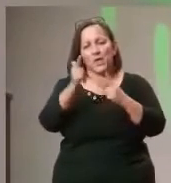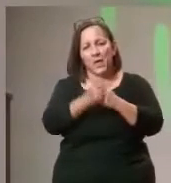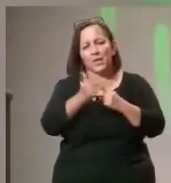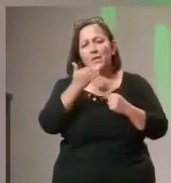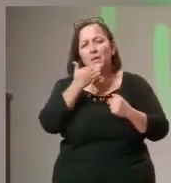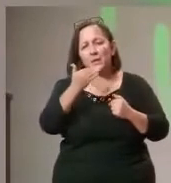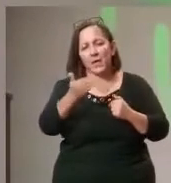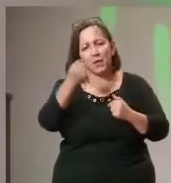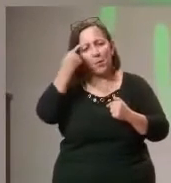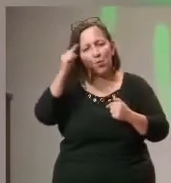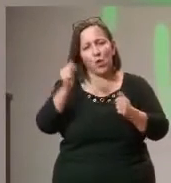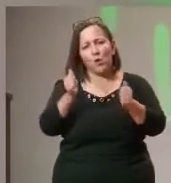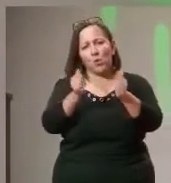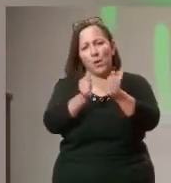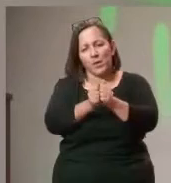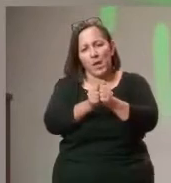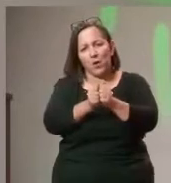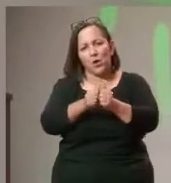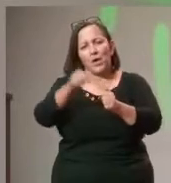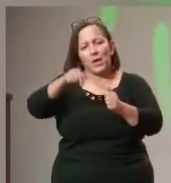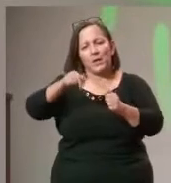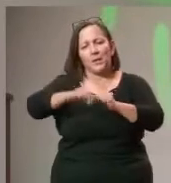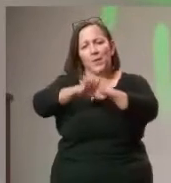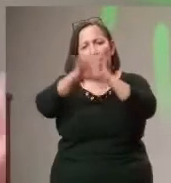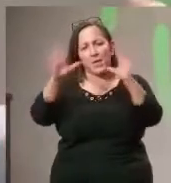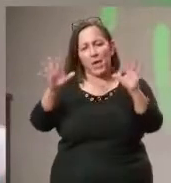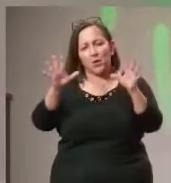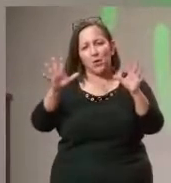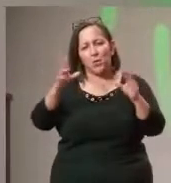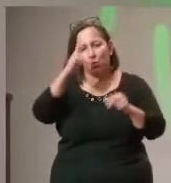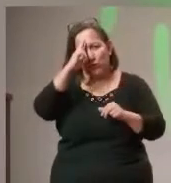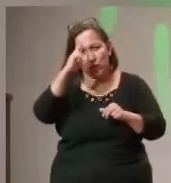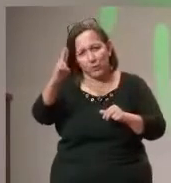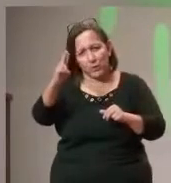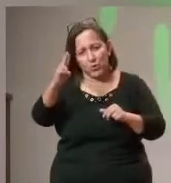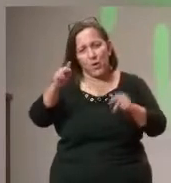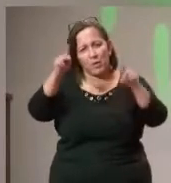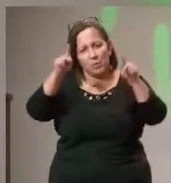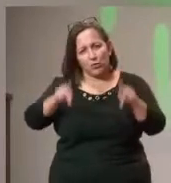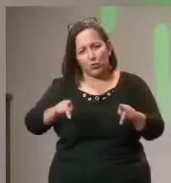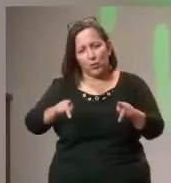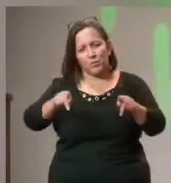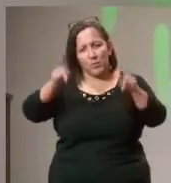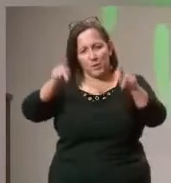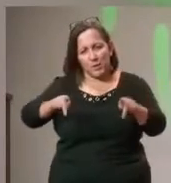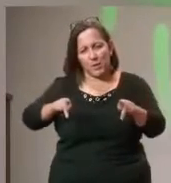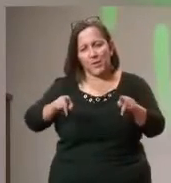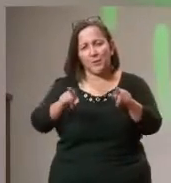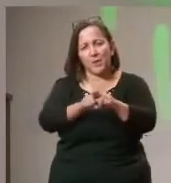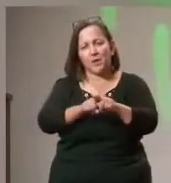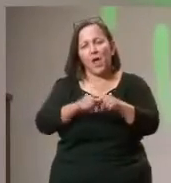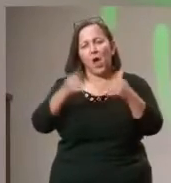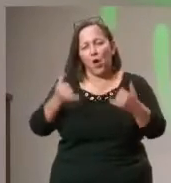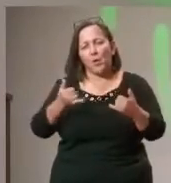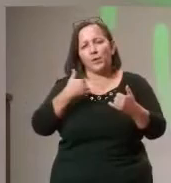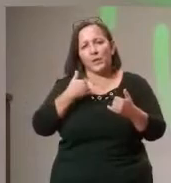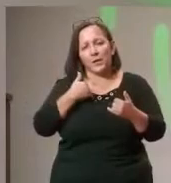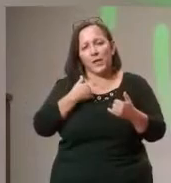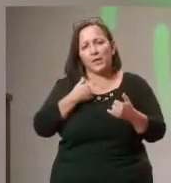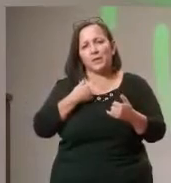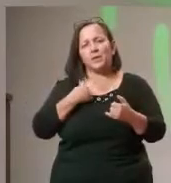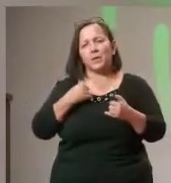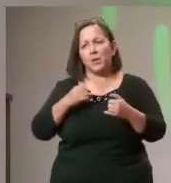agradecimiento por habernos acompañado durante esta mañana y por respeto a las personas presentes, vamos a tener la posibilidad